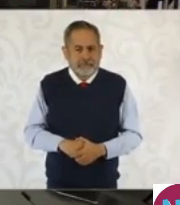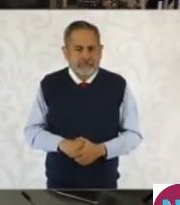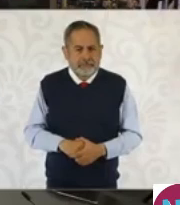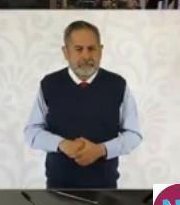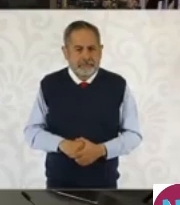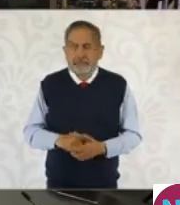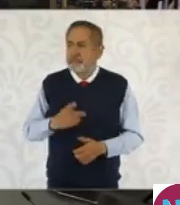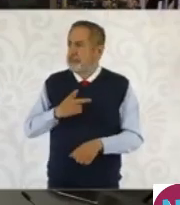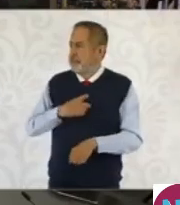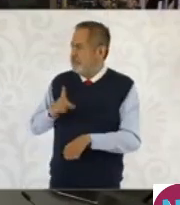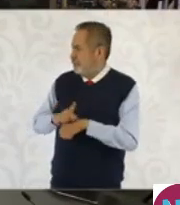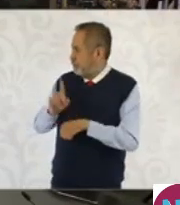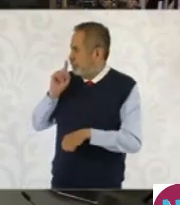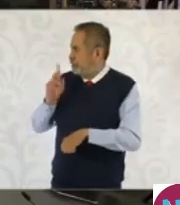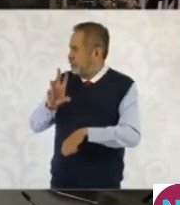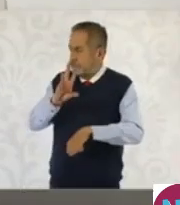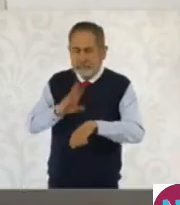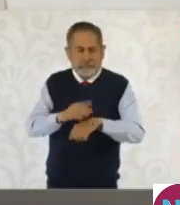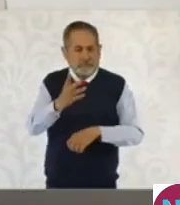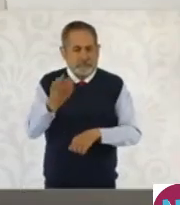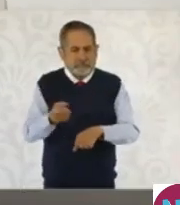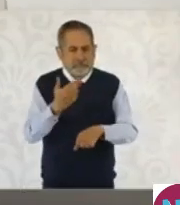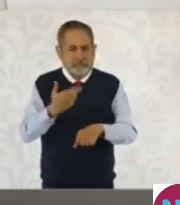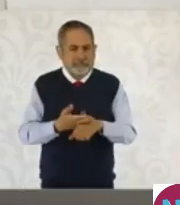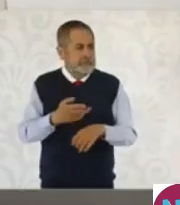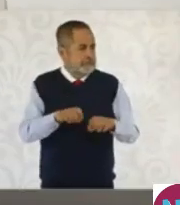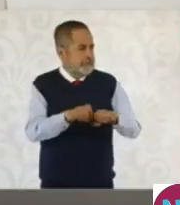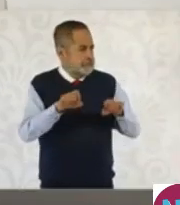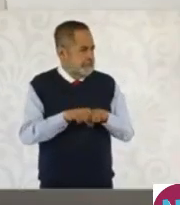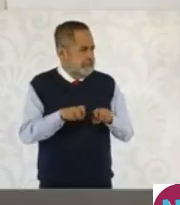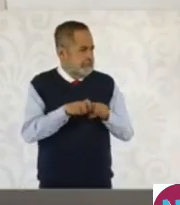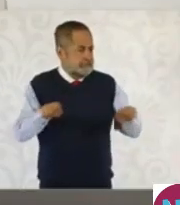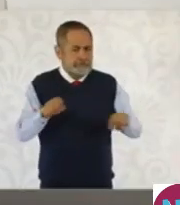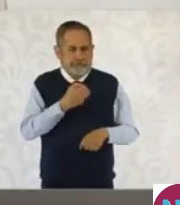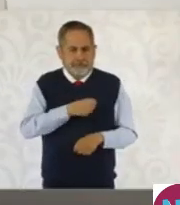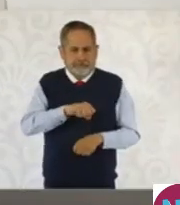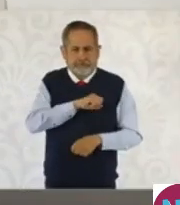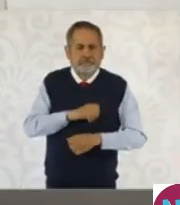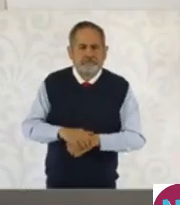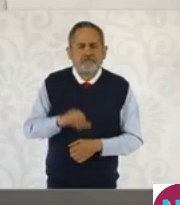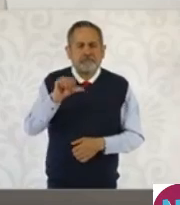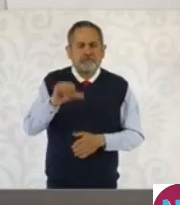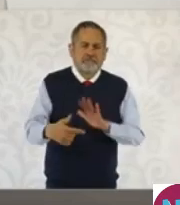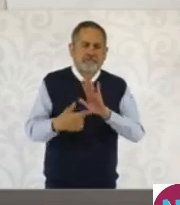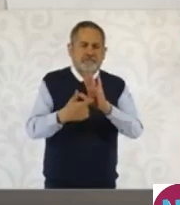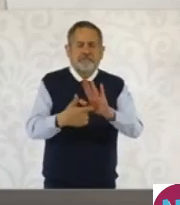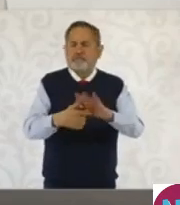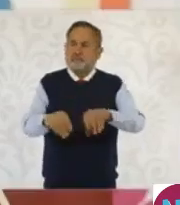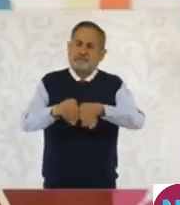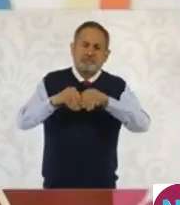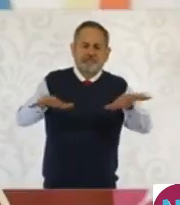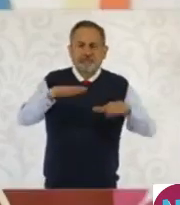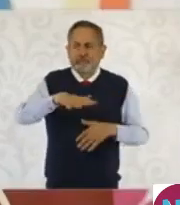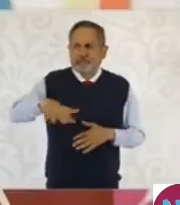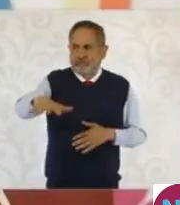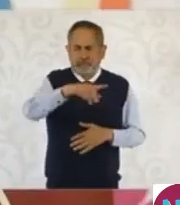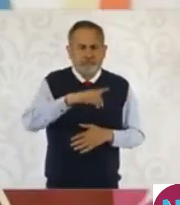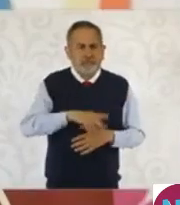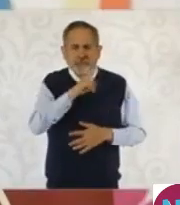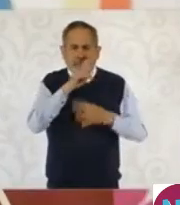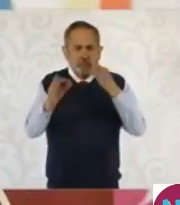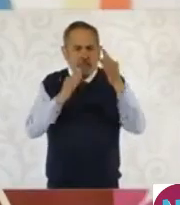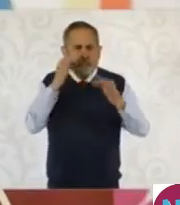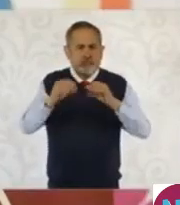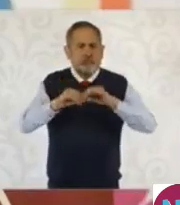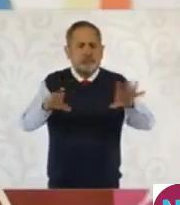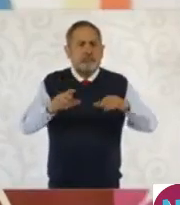Muy buenos días. Con su permiso, Presidenta, Secretario, equipo de Gabinete de Salud. Hoy queremos compartir con el pueblo de México una noticia que